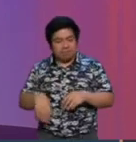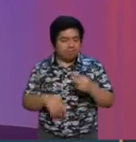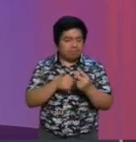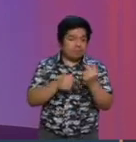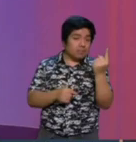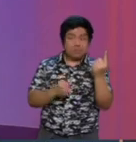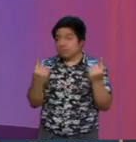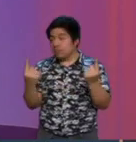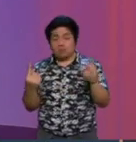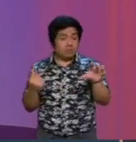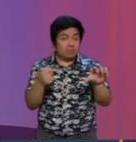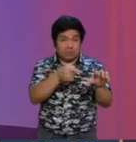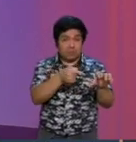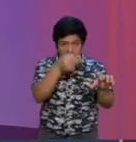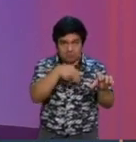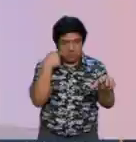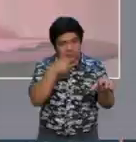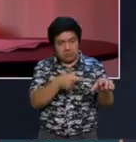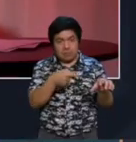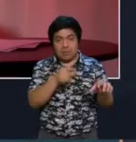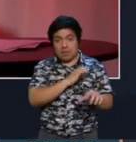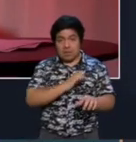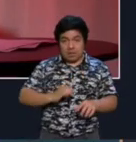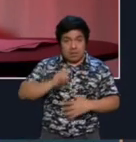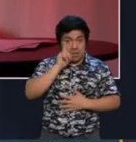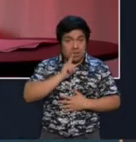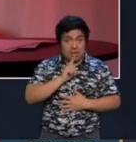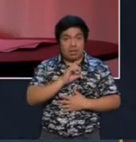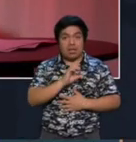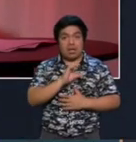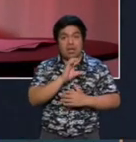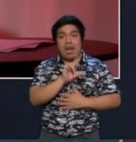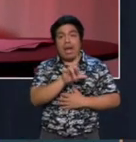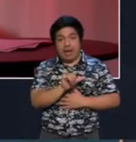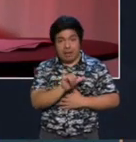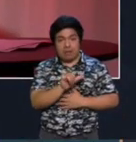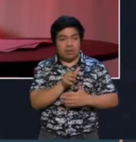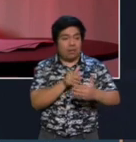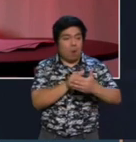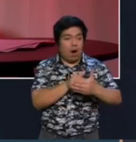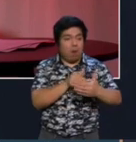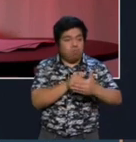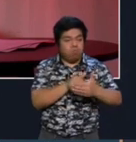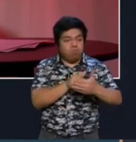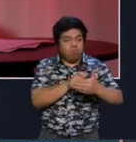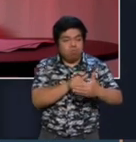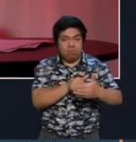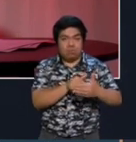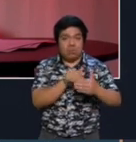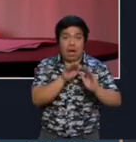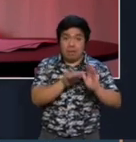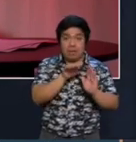tendencias. Una muy clara, que es donde la candidata Clara Brugada está estancada en muchas de las encuestas e incluso en varias ya